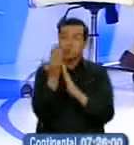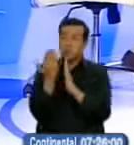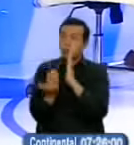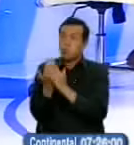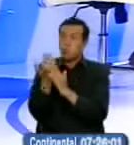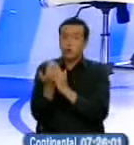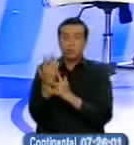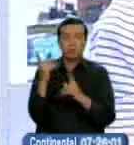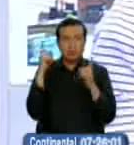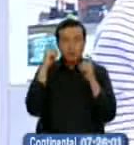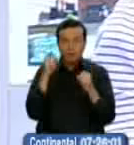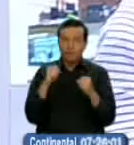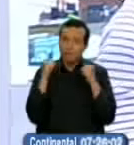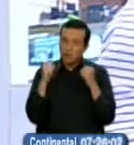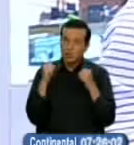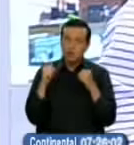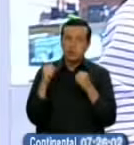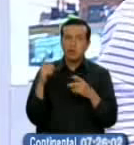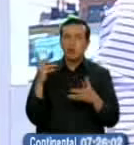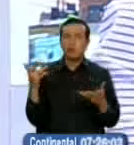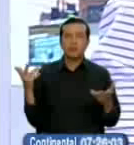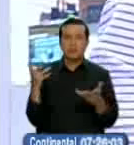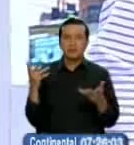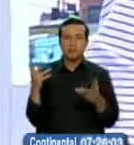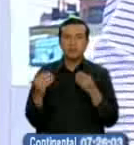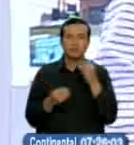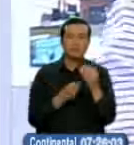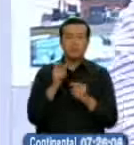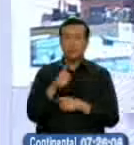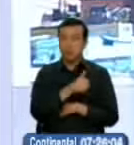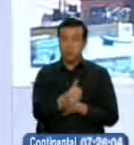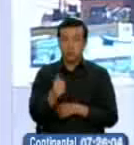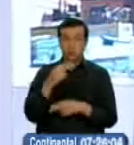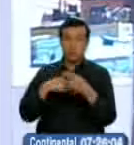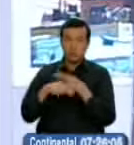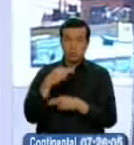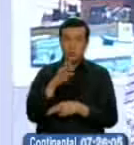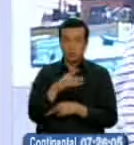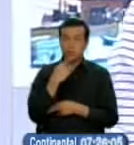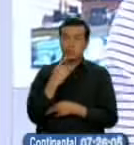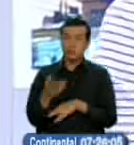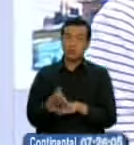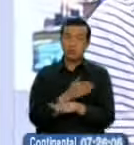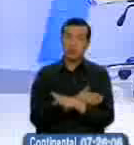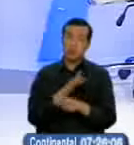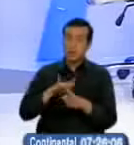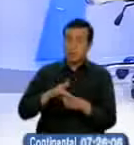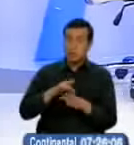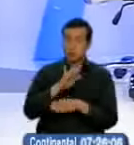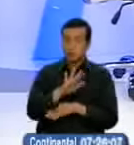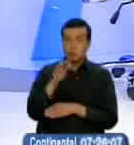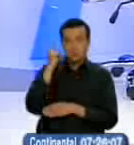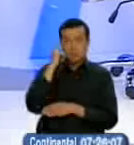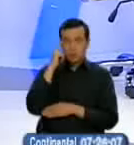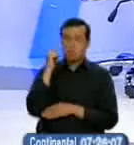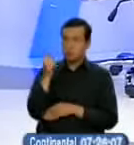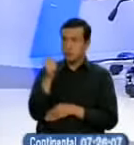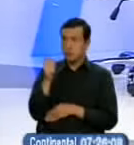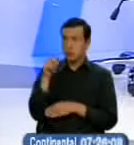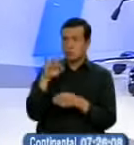Ecuador, se convierte en una actividad en que quienes generan, quienes arriesgan, tú hablaste hace un momento de arriesgar, me parece muy bien, Juan